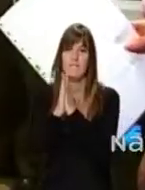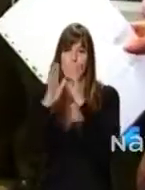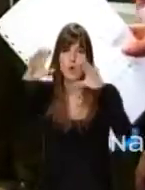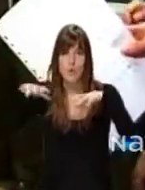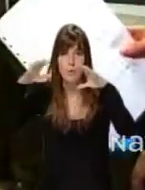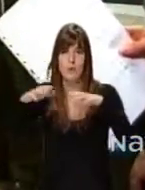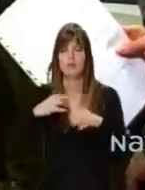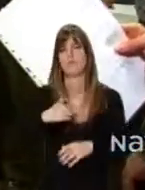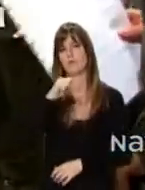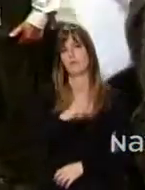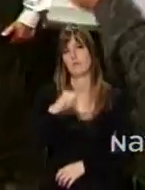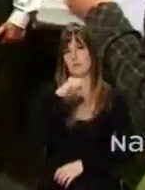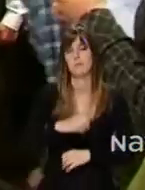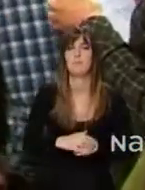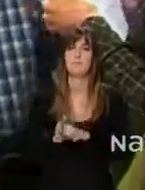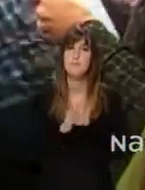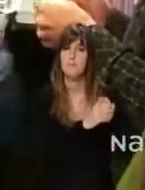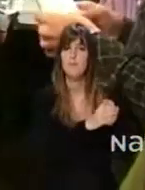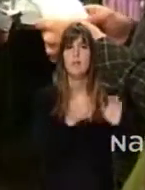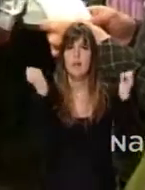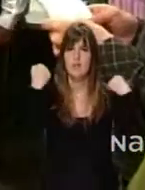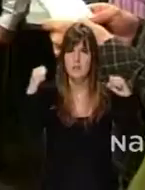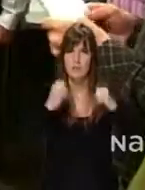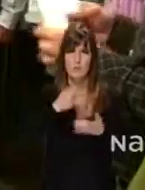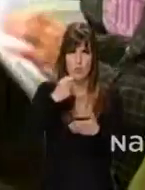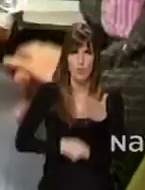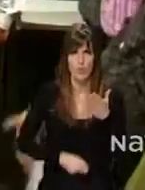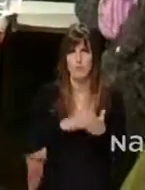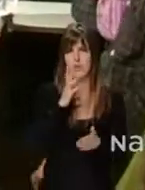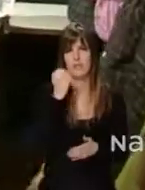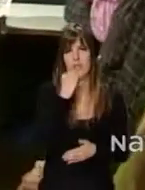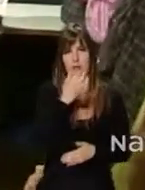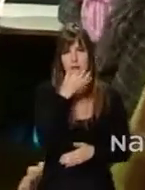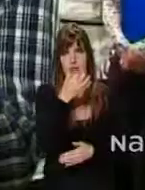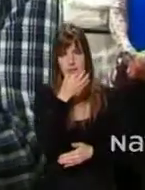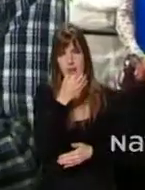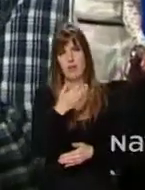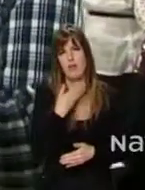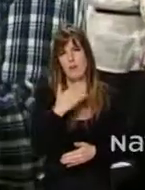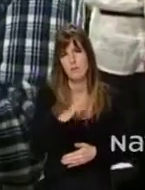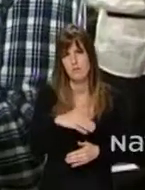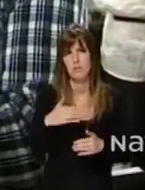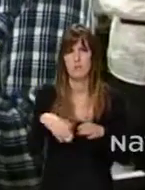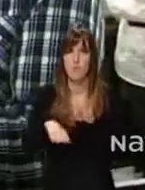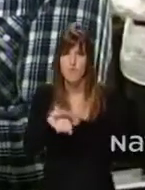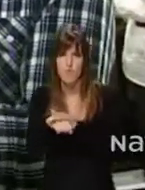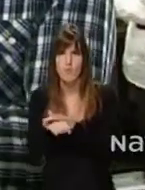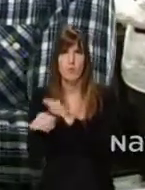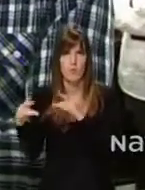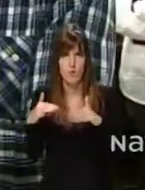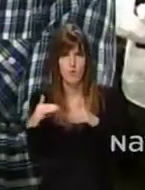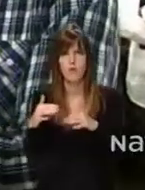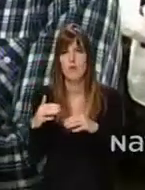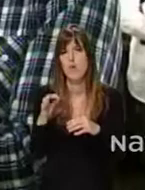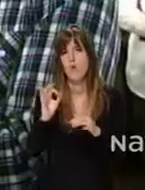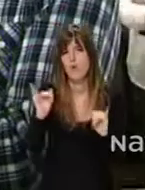El ensayo en sí es duro porque tienes que venir sábado a la tarde, que igual podrías ir al fútbol o podrías ir a